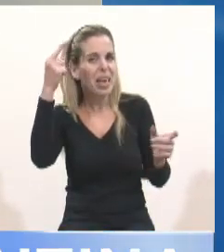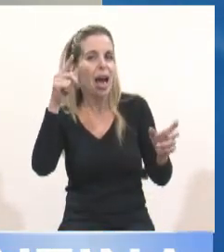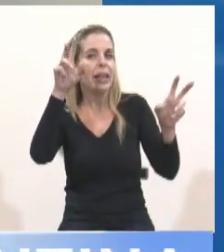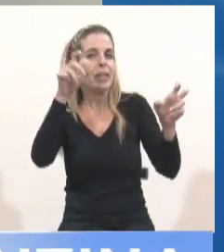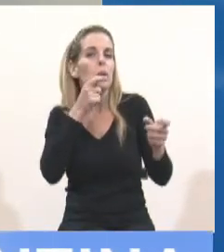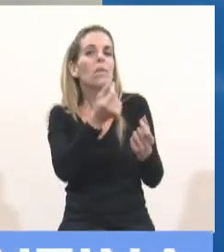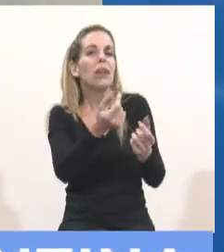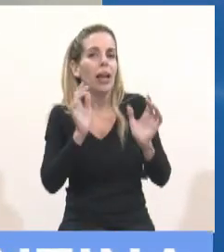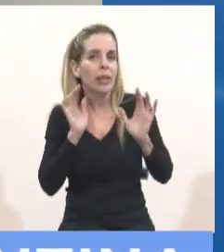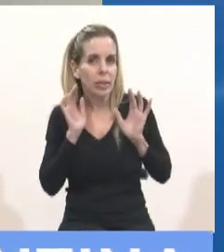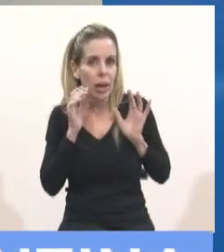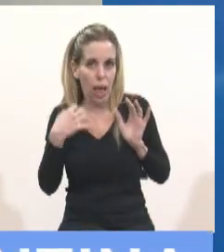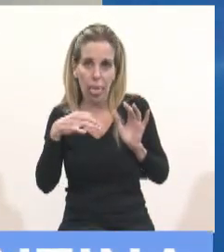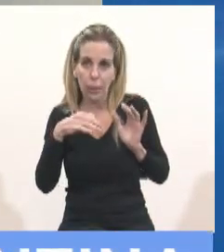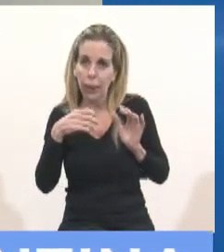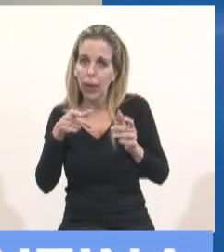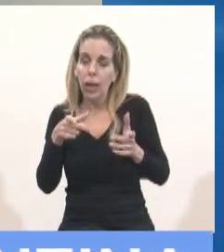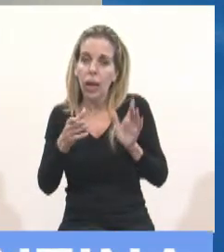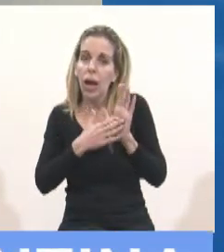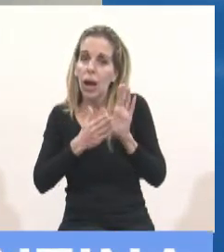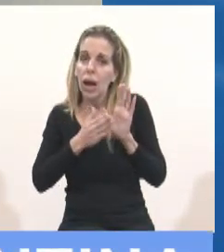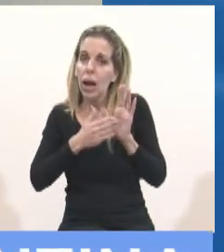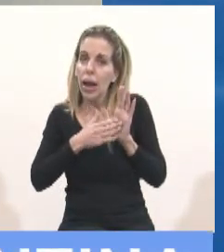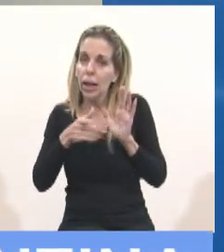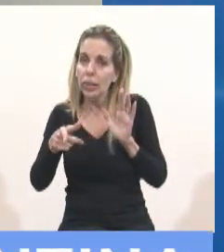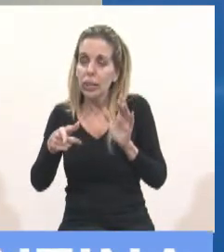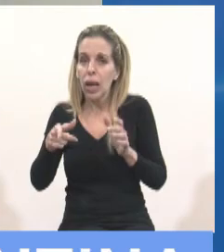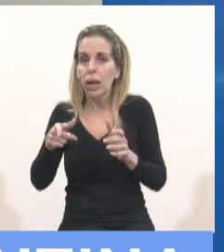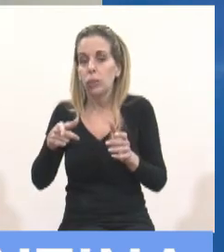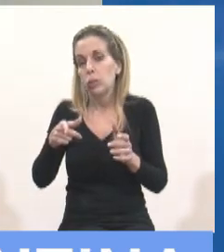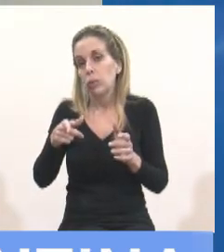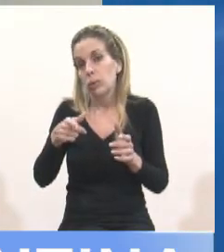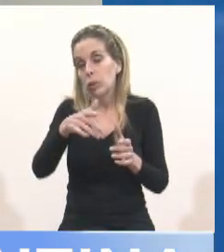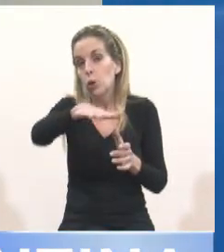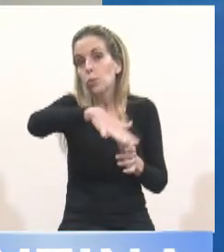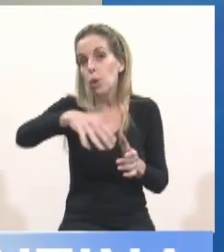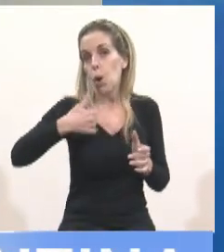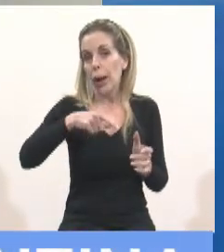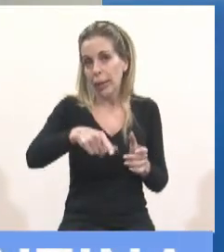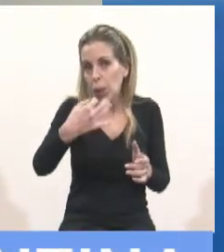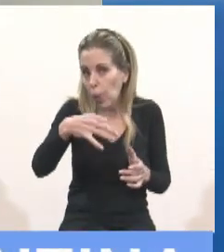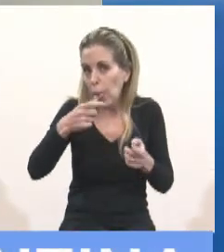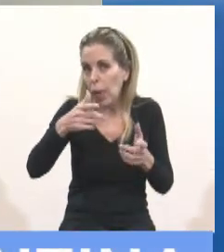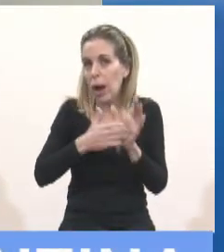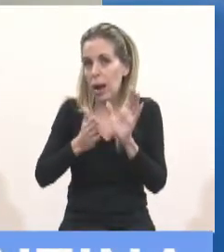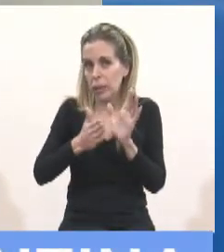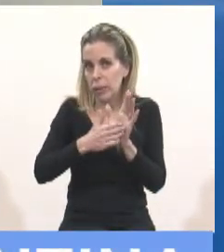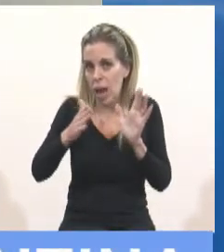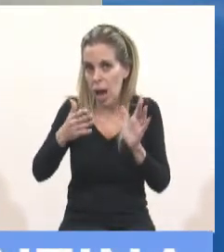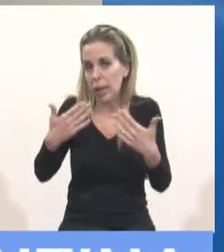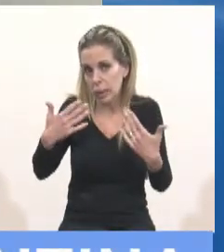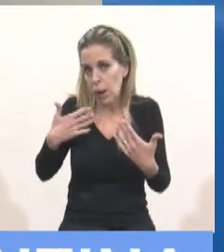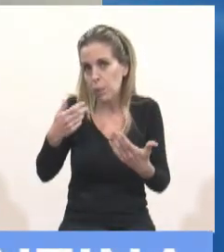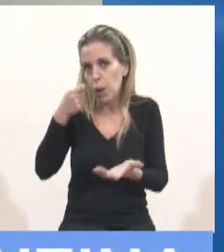que tiene que garantizar el bienestar del pueblo argentino y sus posibilidades de crecimiento.